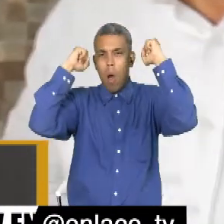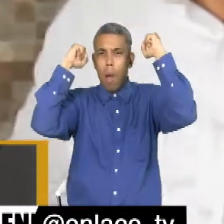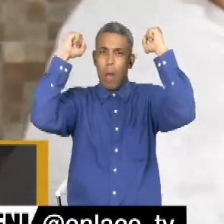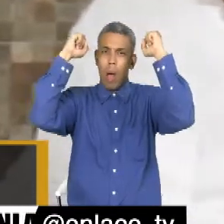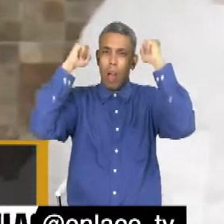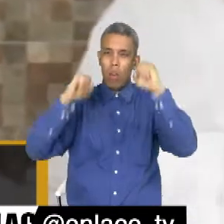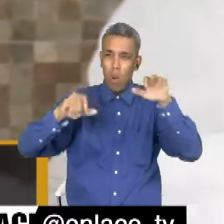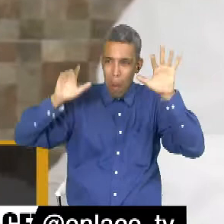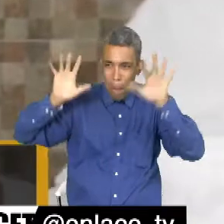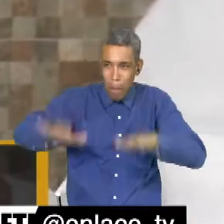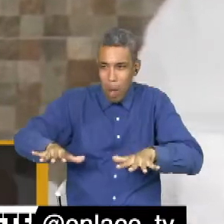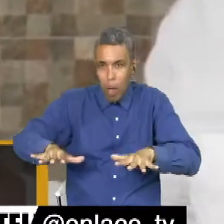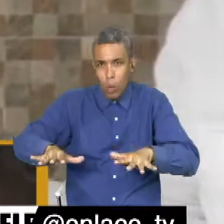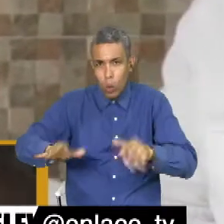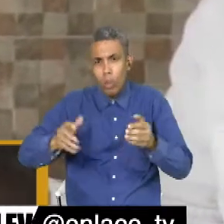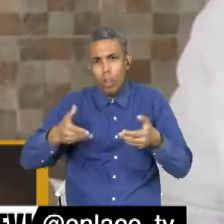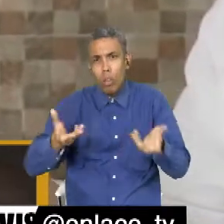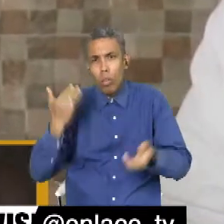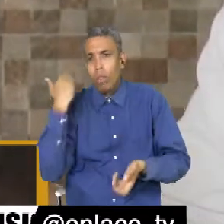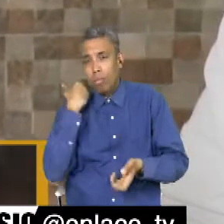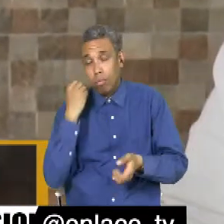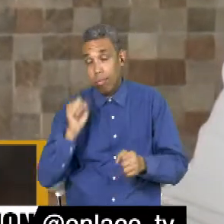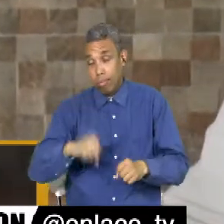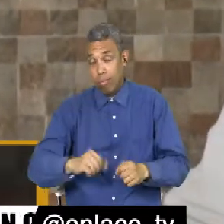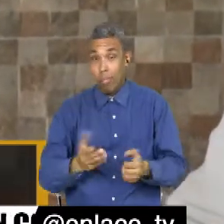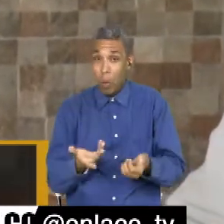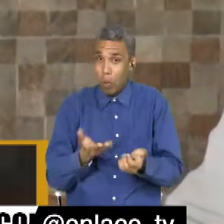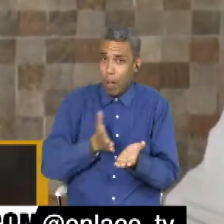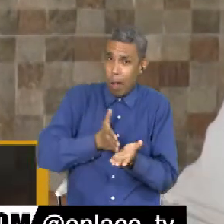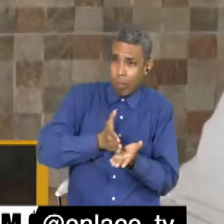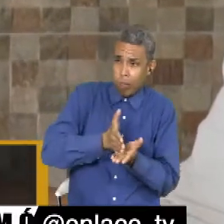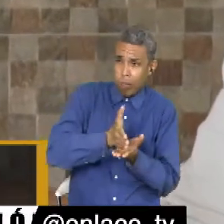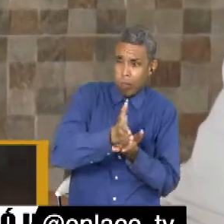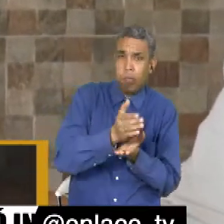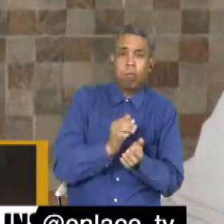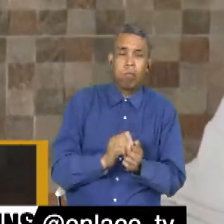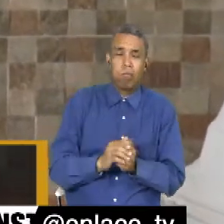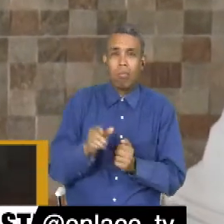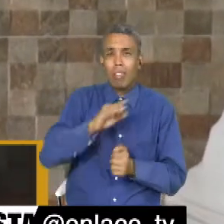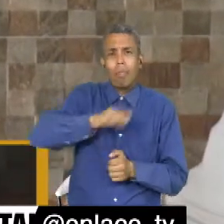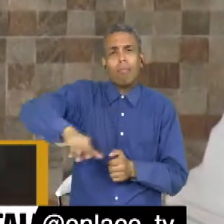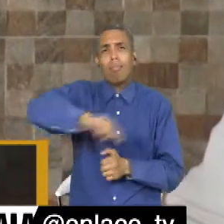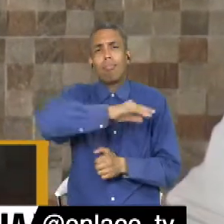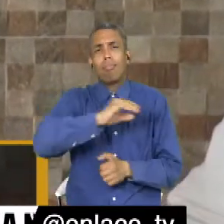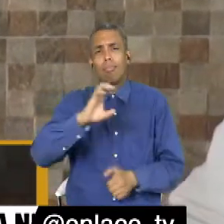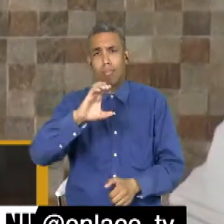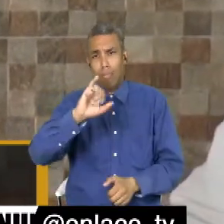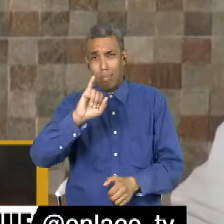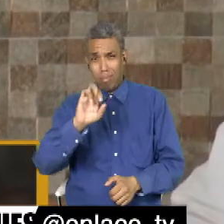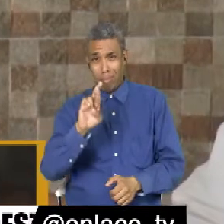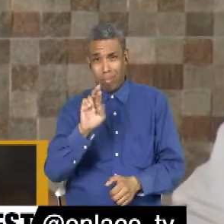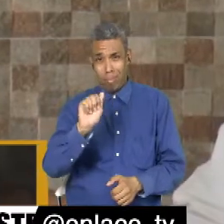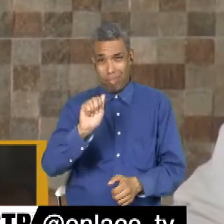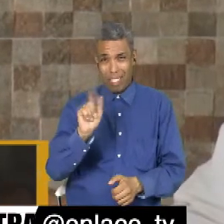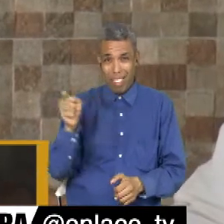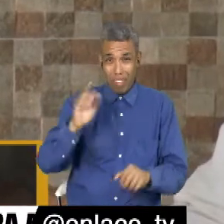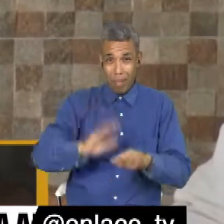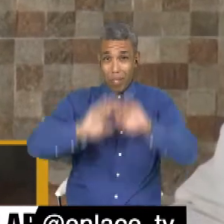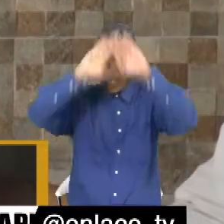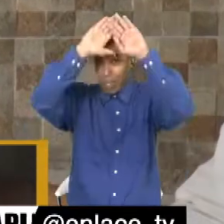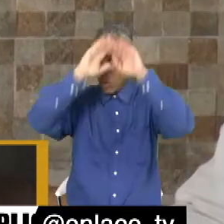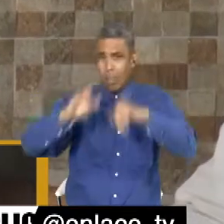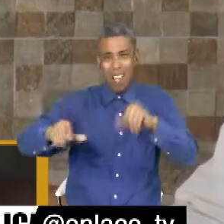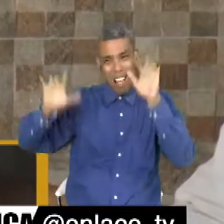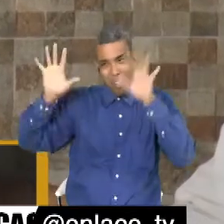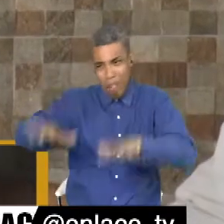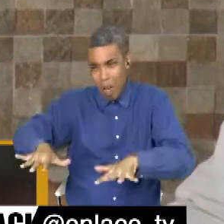los bloqueos en las vías principales y secundarias del campo La Sierra Infantas. Hemos tenido también